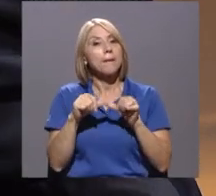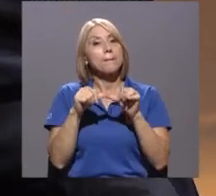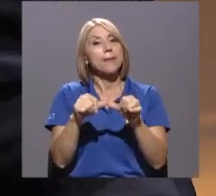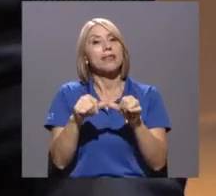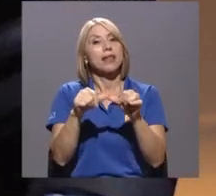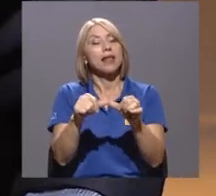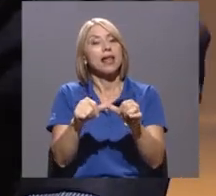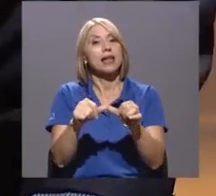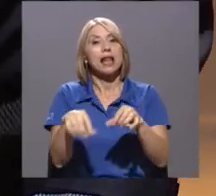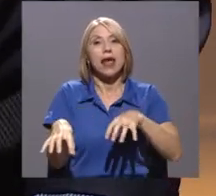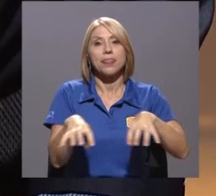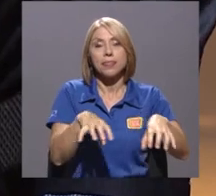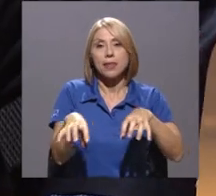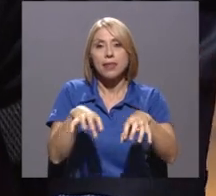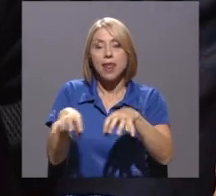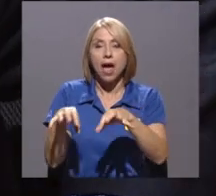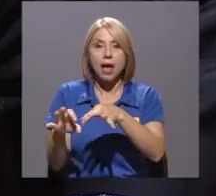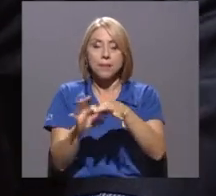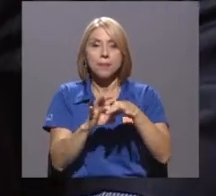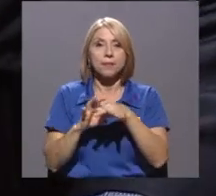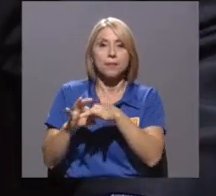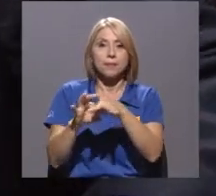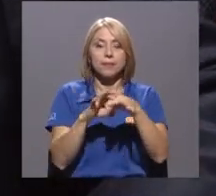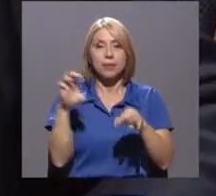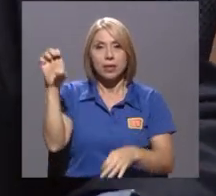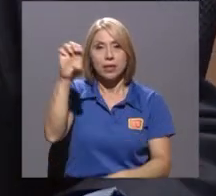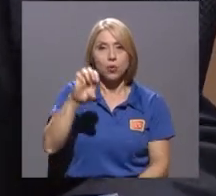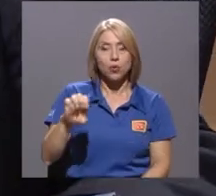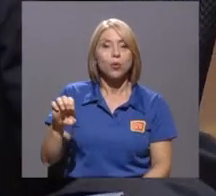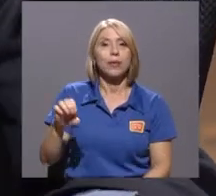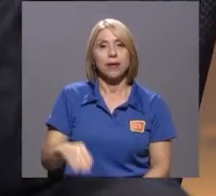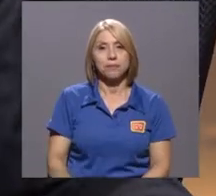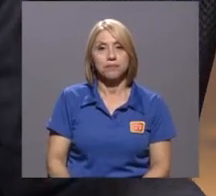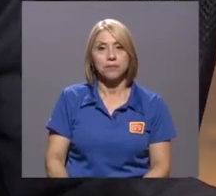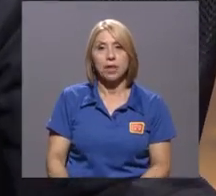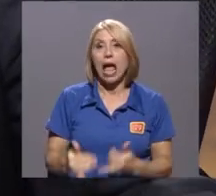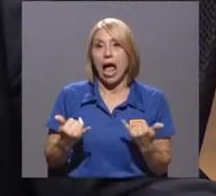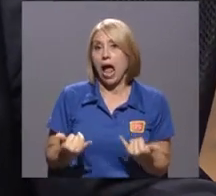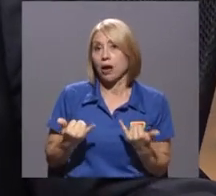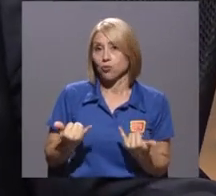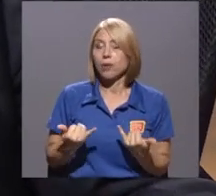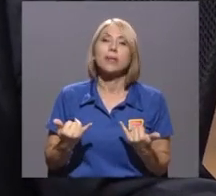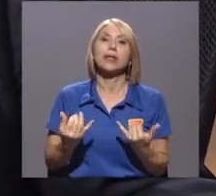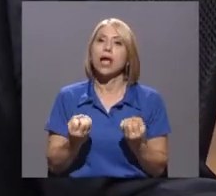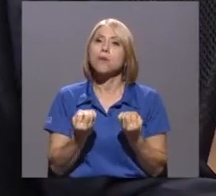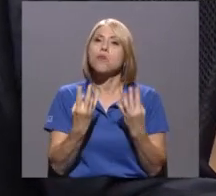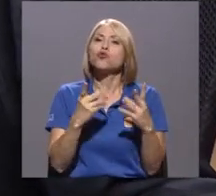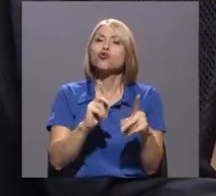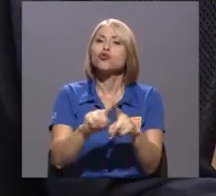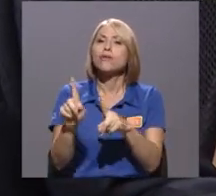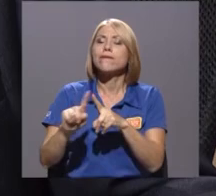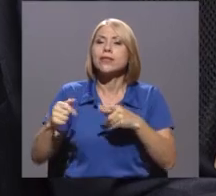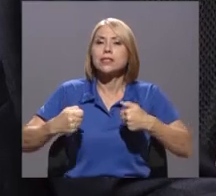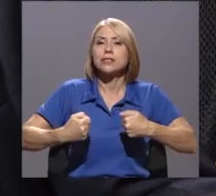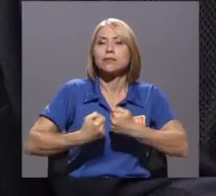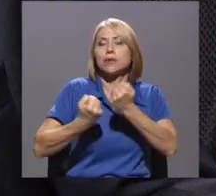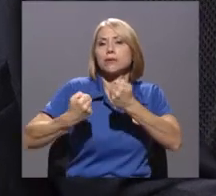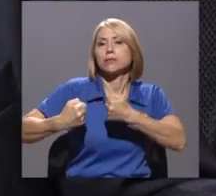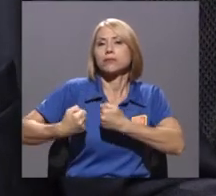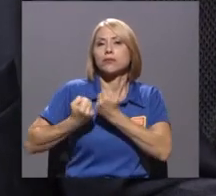de la unión europea hoy en día hay muchos desafíos que hay a